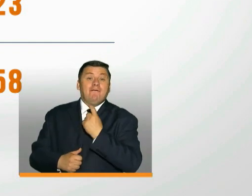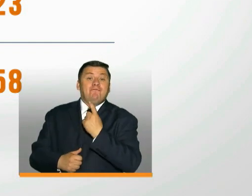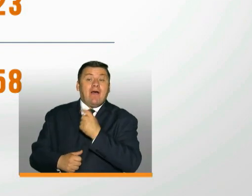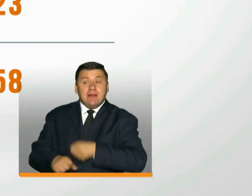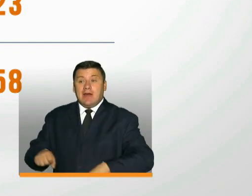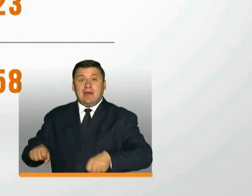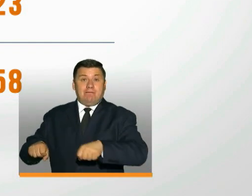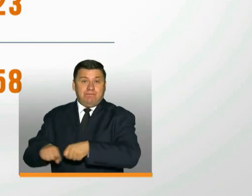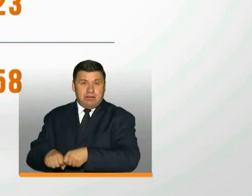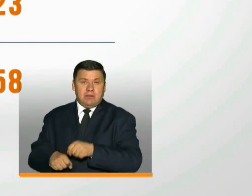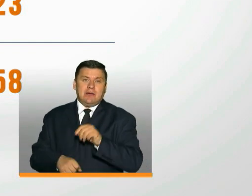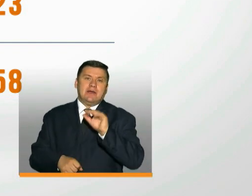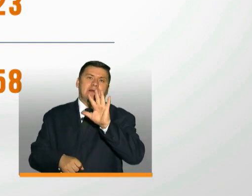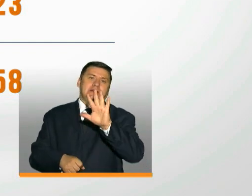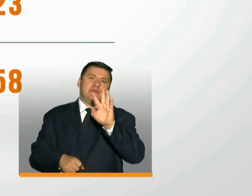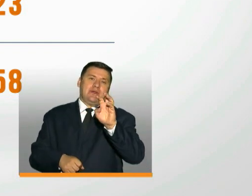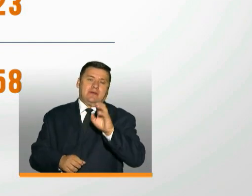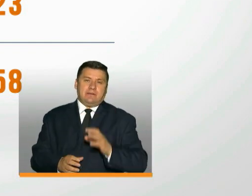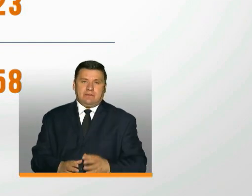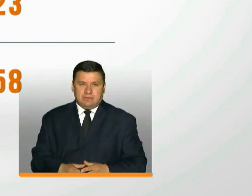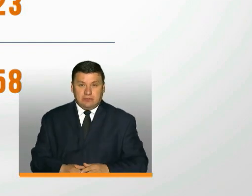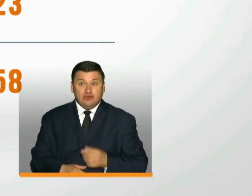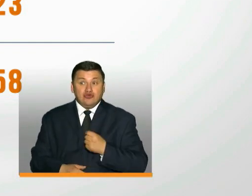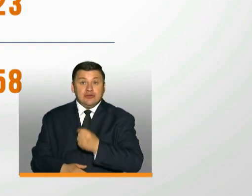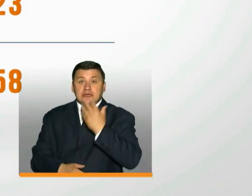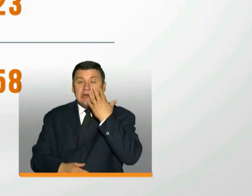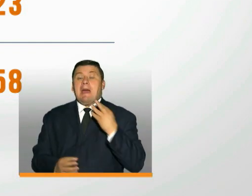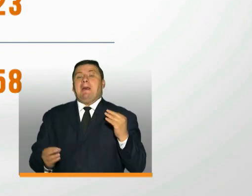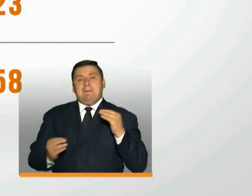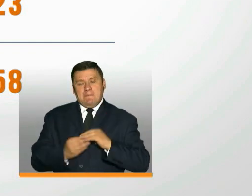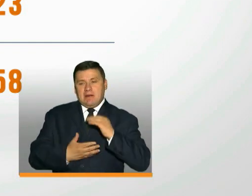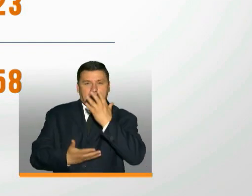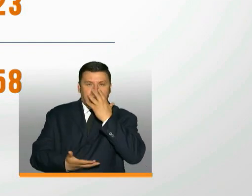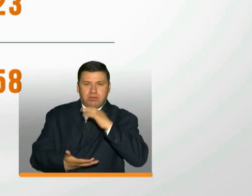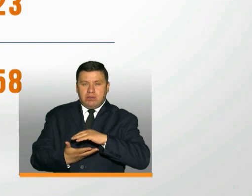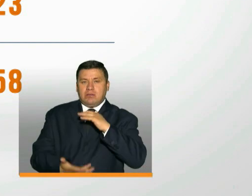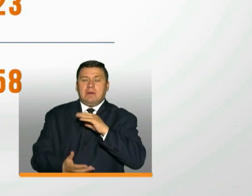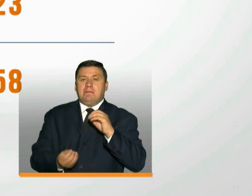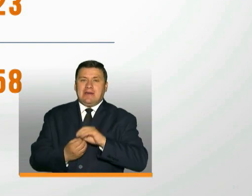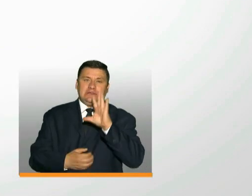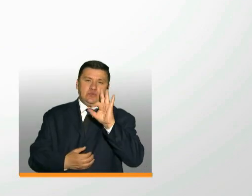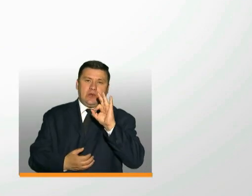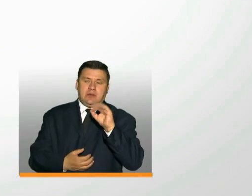para instalación hay 58. En los próximos días se entregarán otros 50.